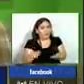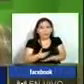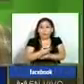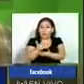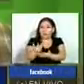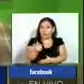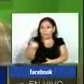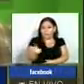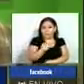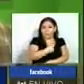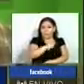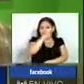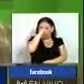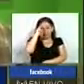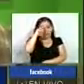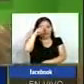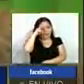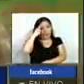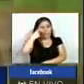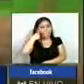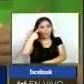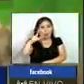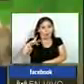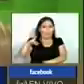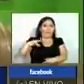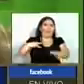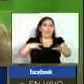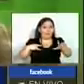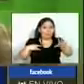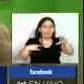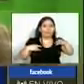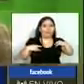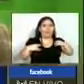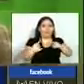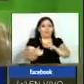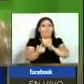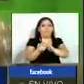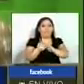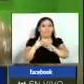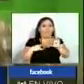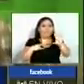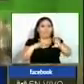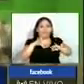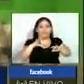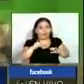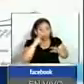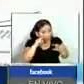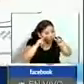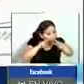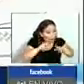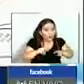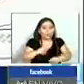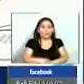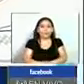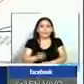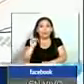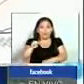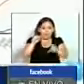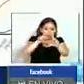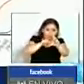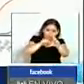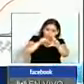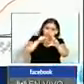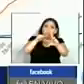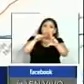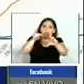trabajador Tiene riesgo De verse Y toparse Frente a frente Atendiendo A un paciente La curva de contagios